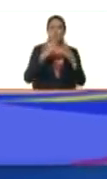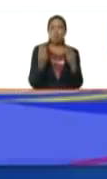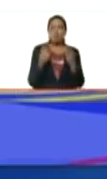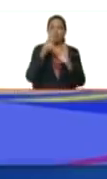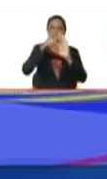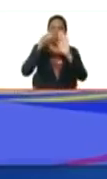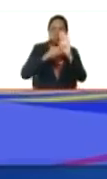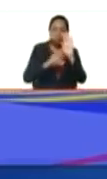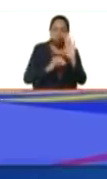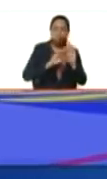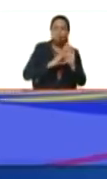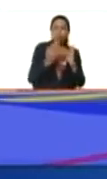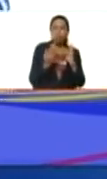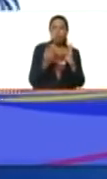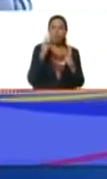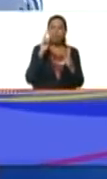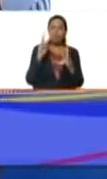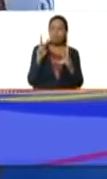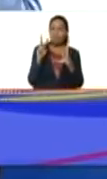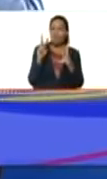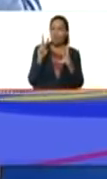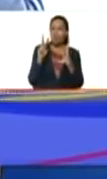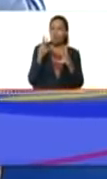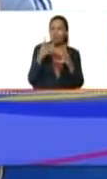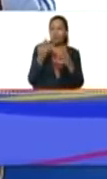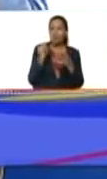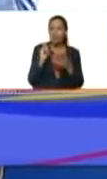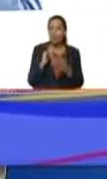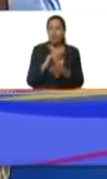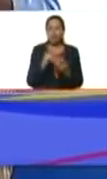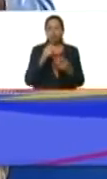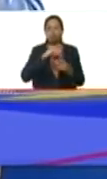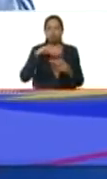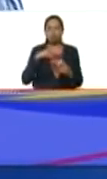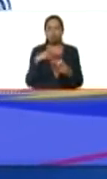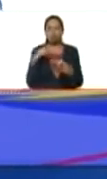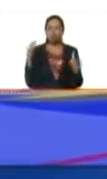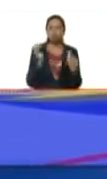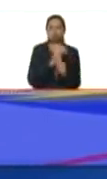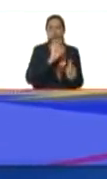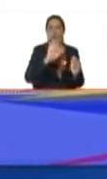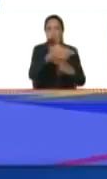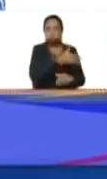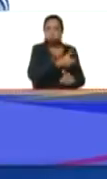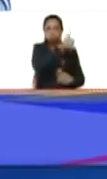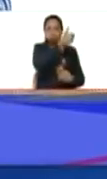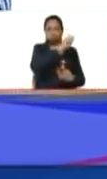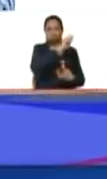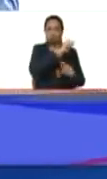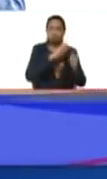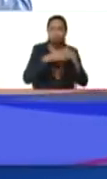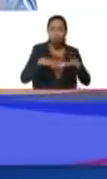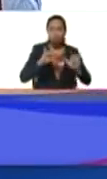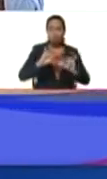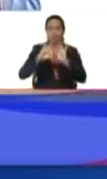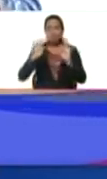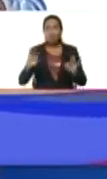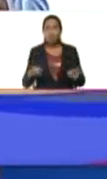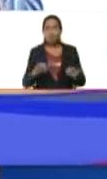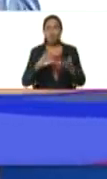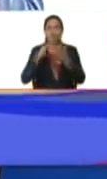actores? Porque es la burocracia más dispersa, más grande que tenemos. No hay comunidad donde no tengamos maestra, médico,